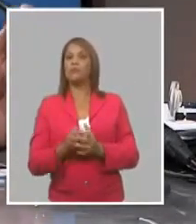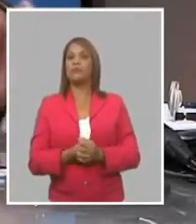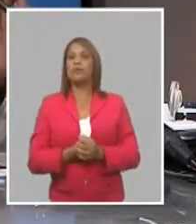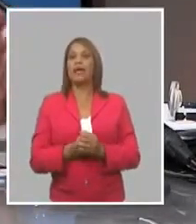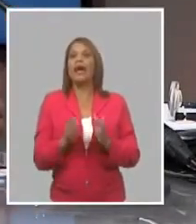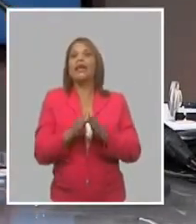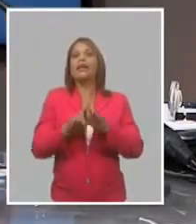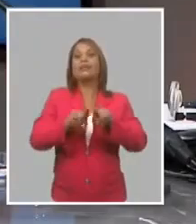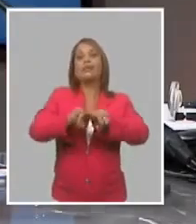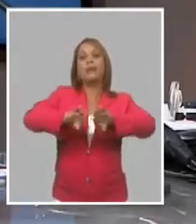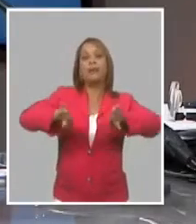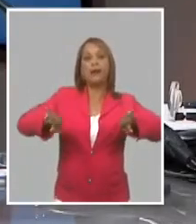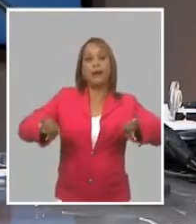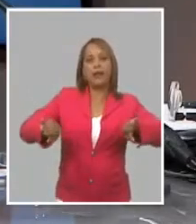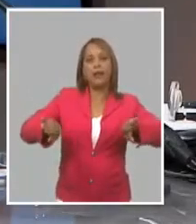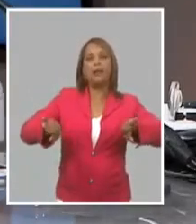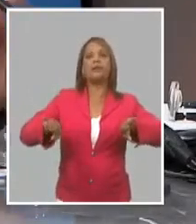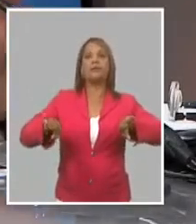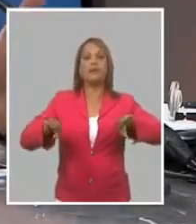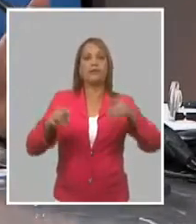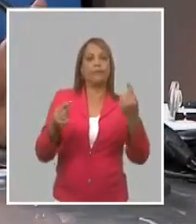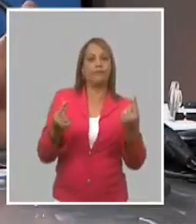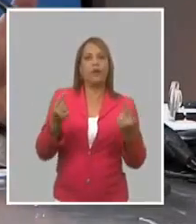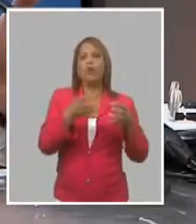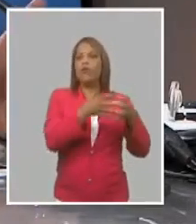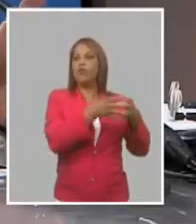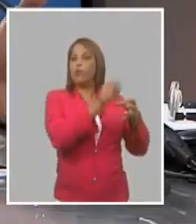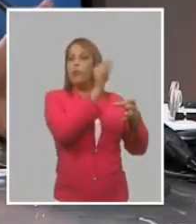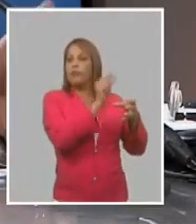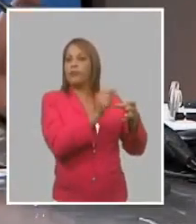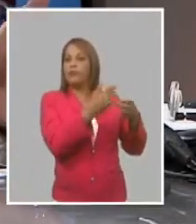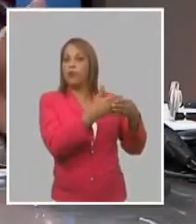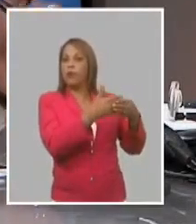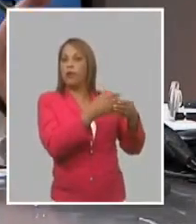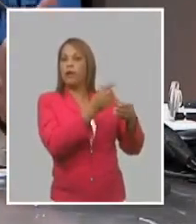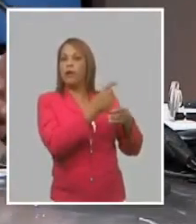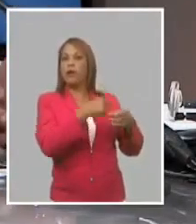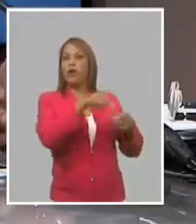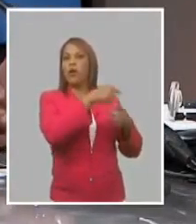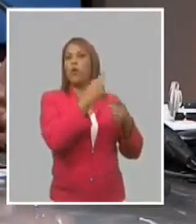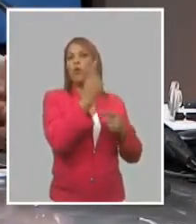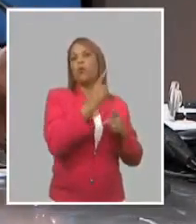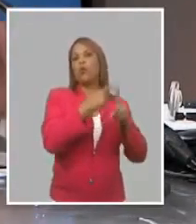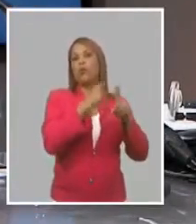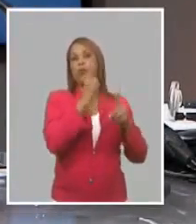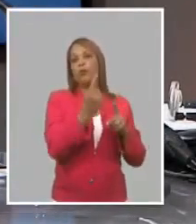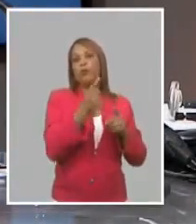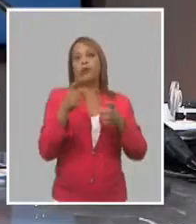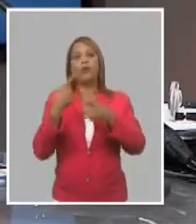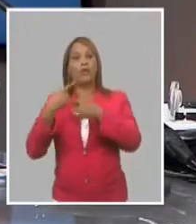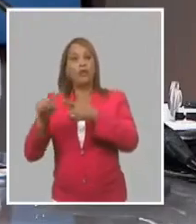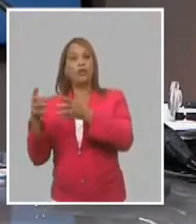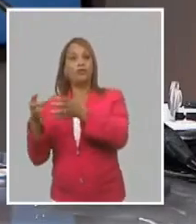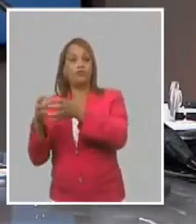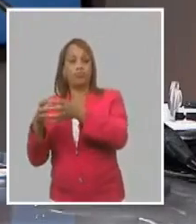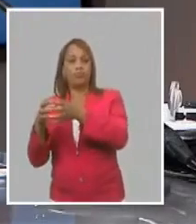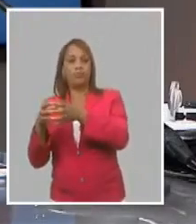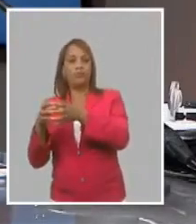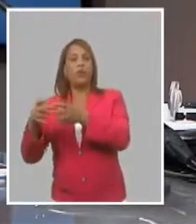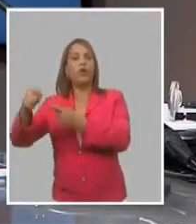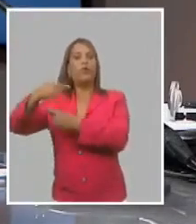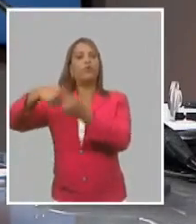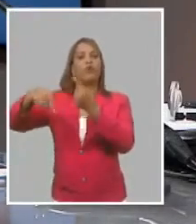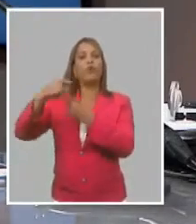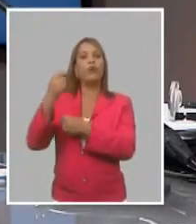separar los circuitos monetarios en Cuba. Hay un grupo de personas que están en un circuito monetario uno por uno, y hay un grupo de personas que están en un